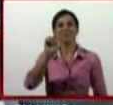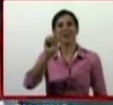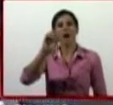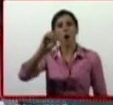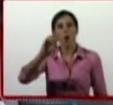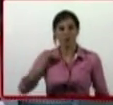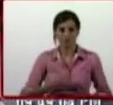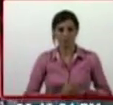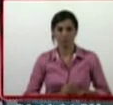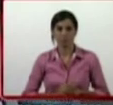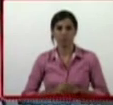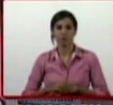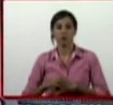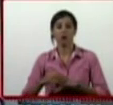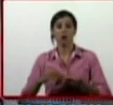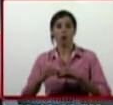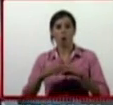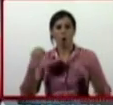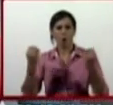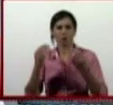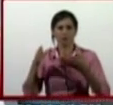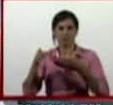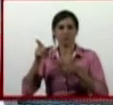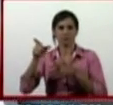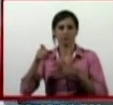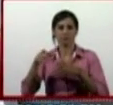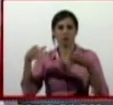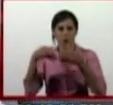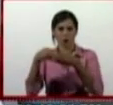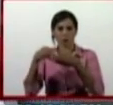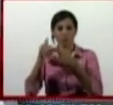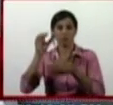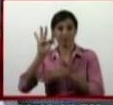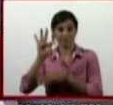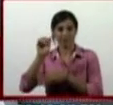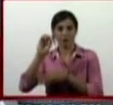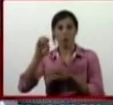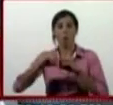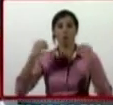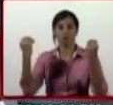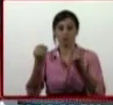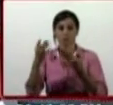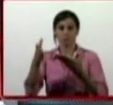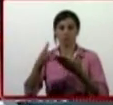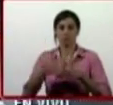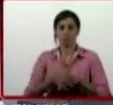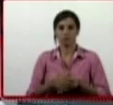que es el máximo organismo, la organización que